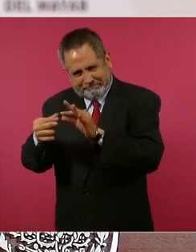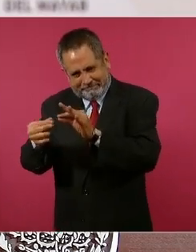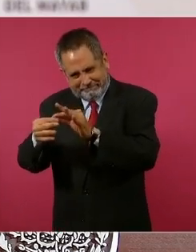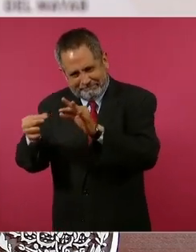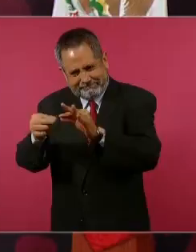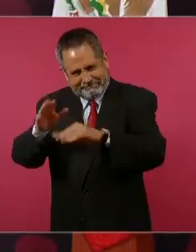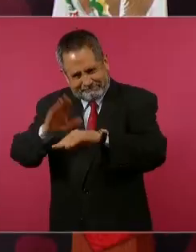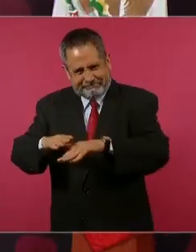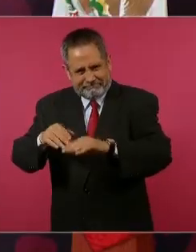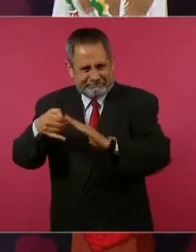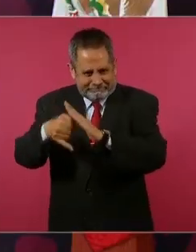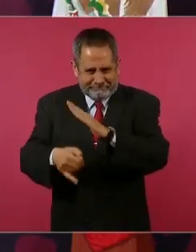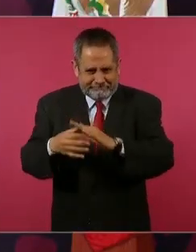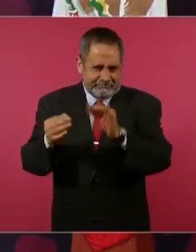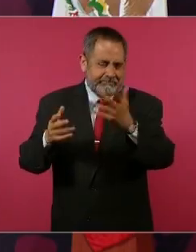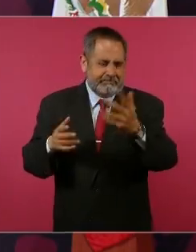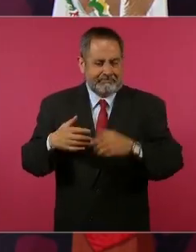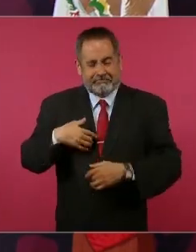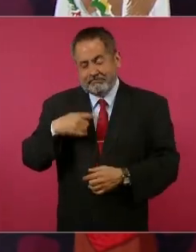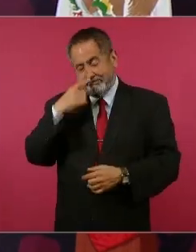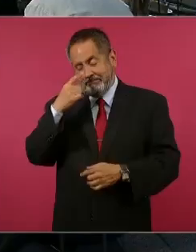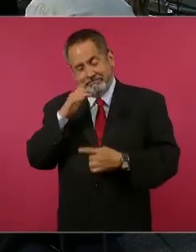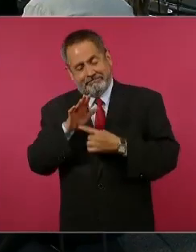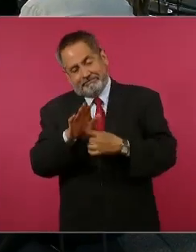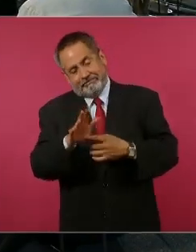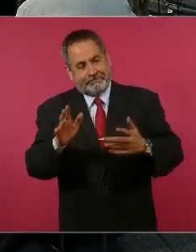yo tire aceite.